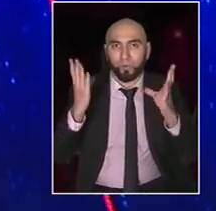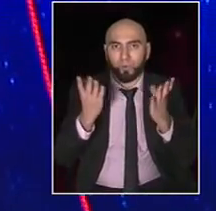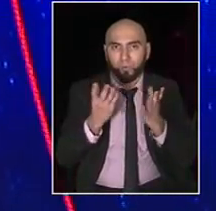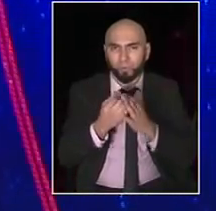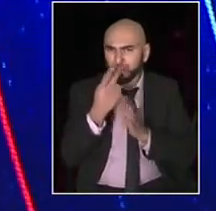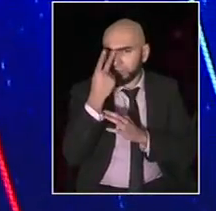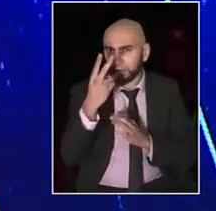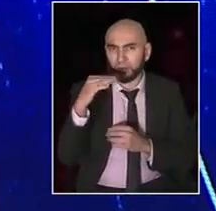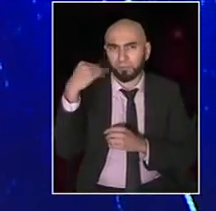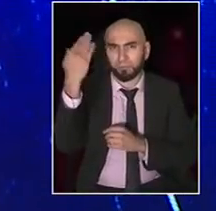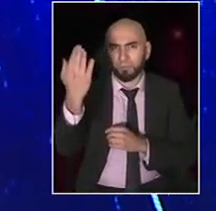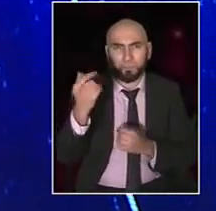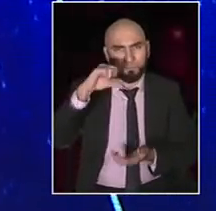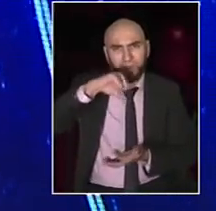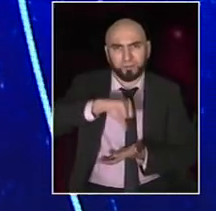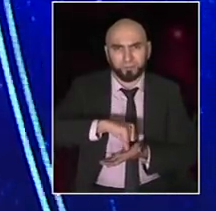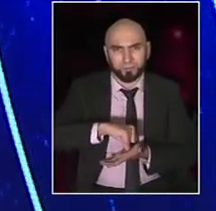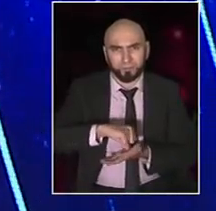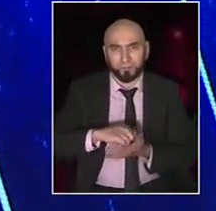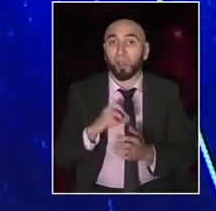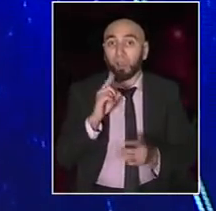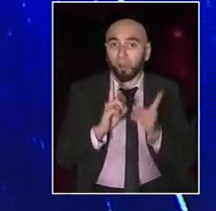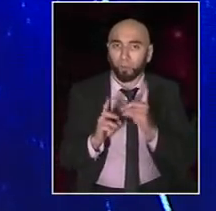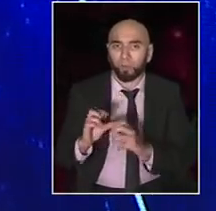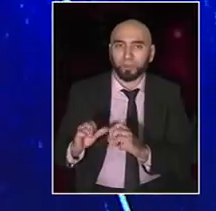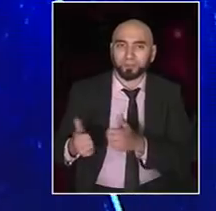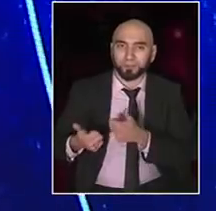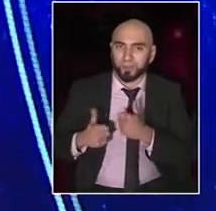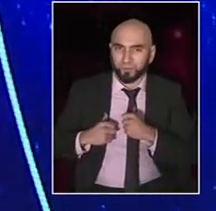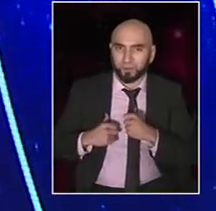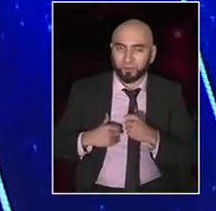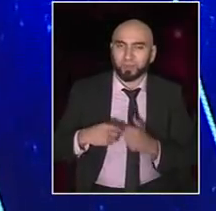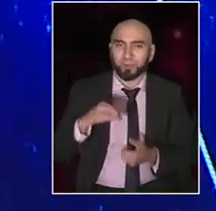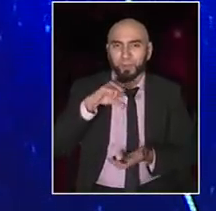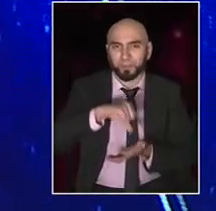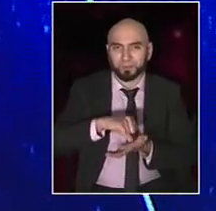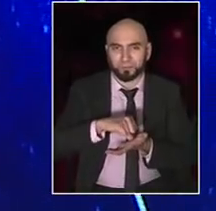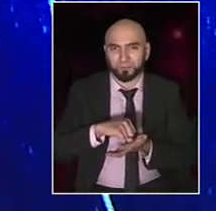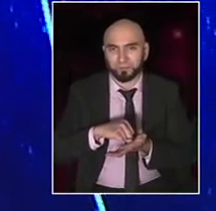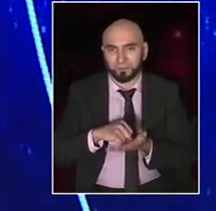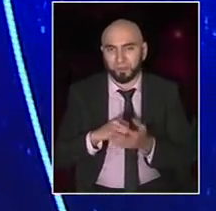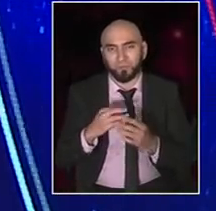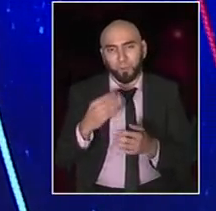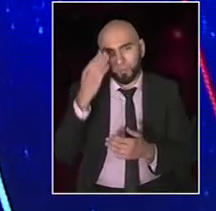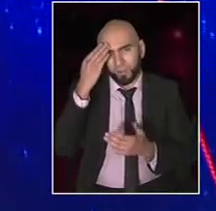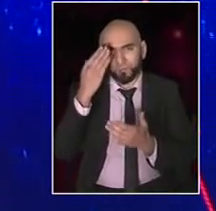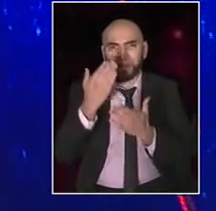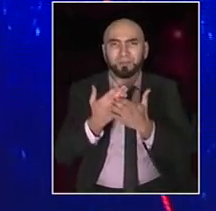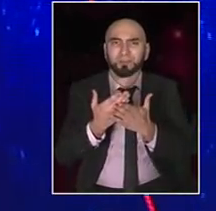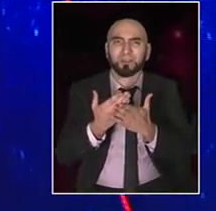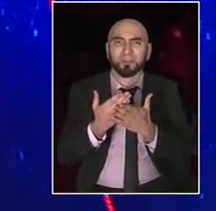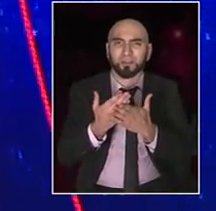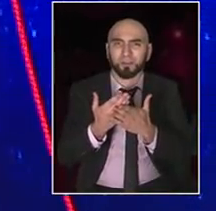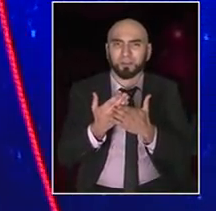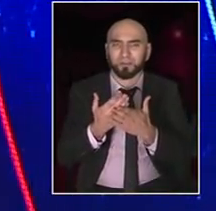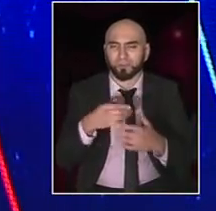algunos de los desafíos, acabamos de escuchar, algunos de los tremendos desafíos que enfrentaremos como seres que vivimos en este